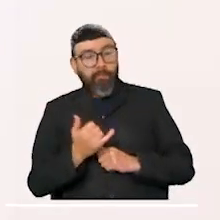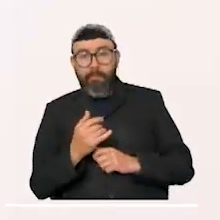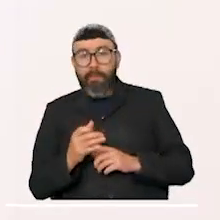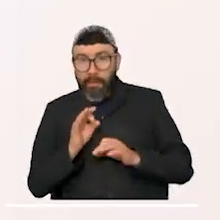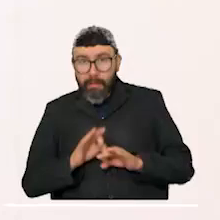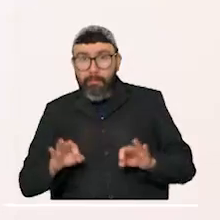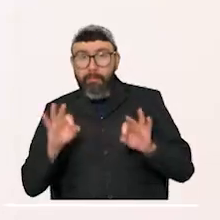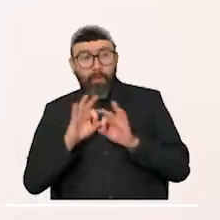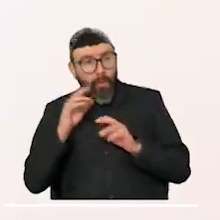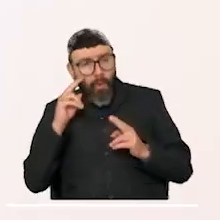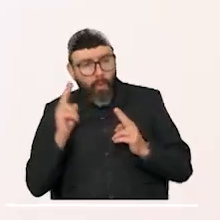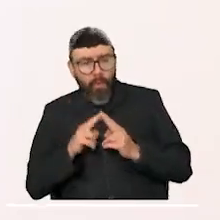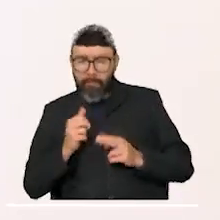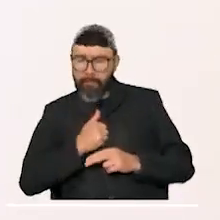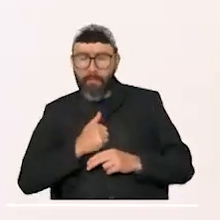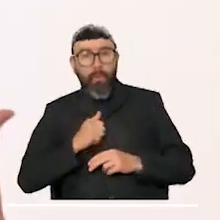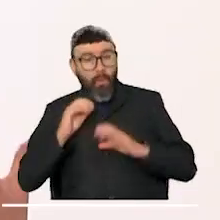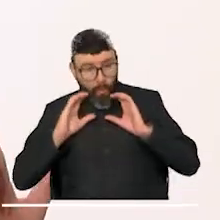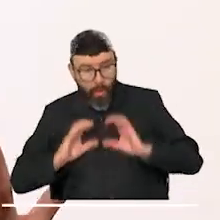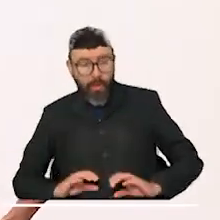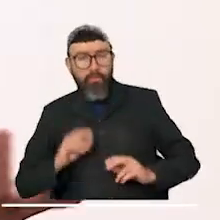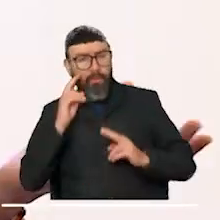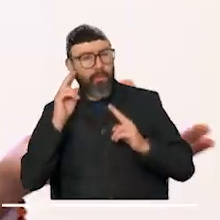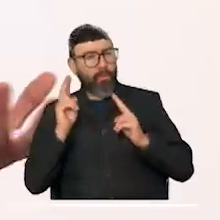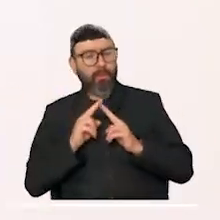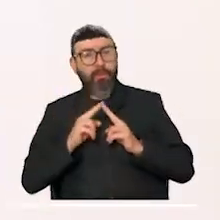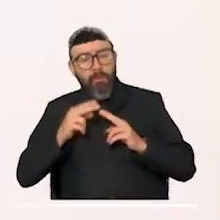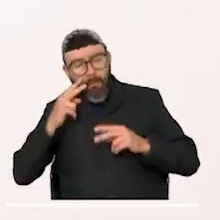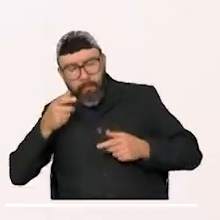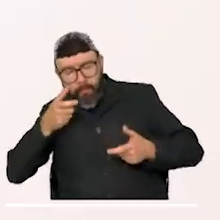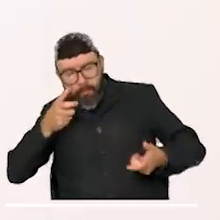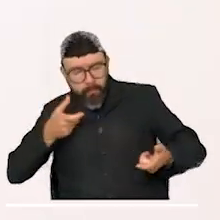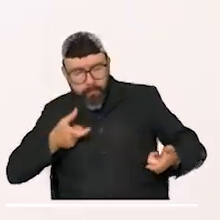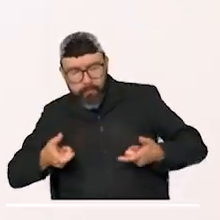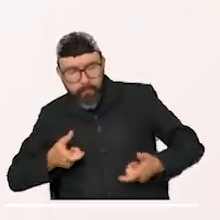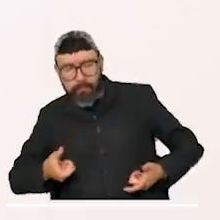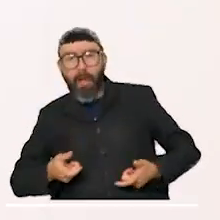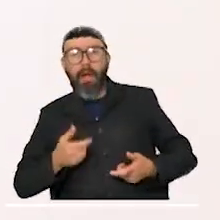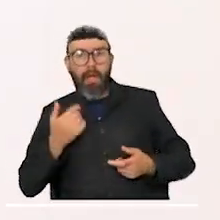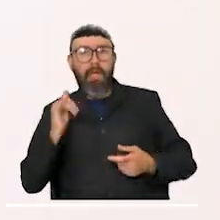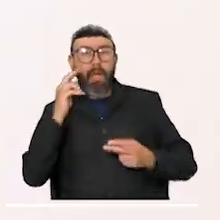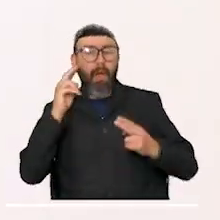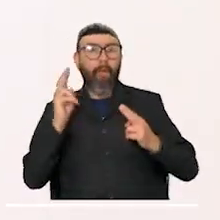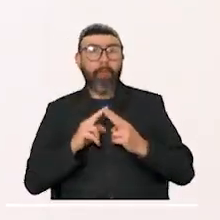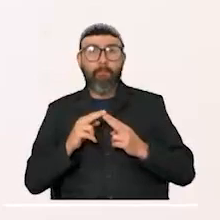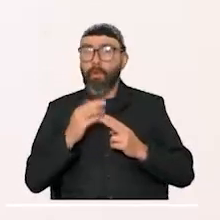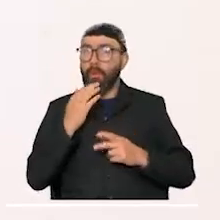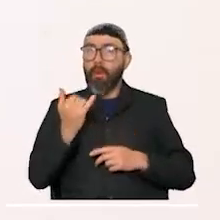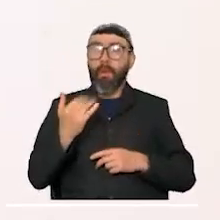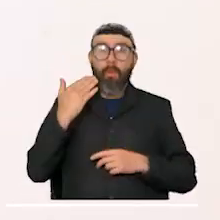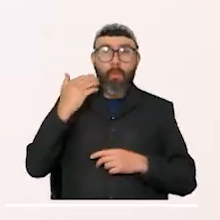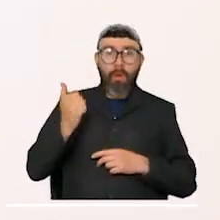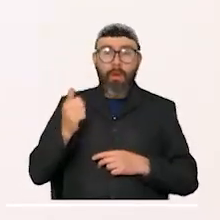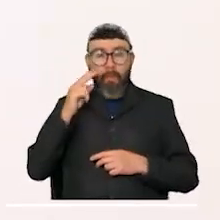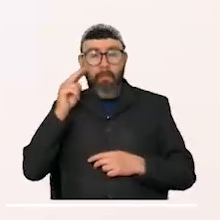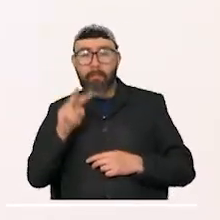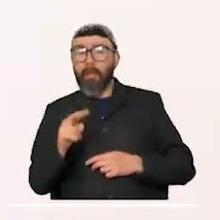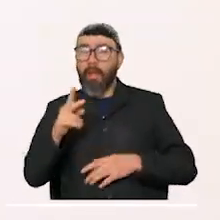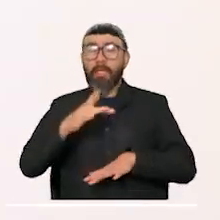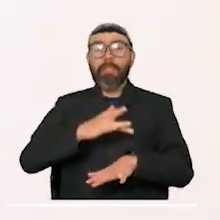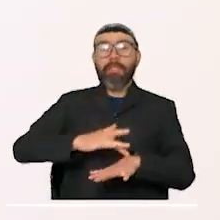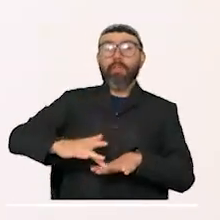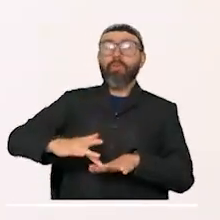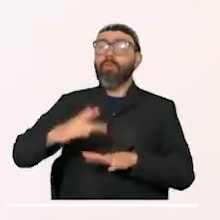conocer nuestro cuerpo observar lo que es algo que ya hemos hablado acá el hecho que nosotras las mujeres nos veamos desnudas al frente